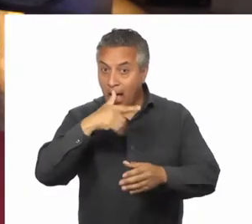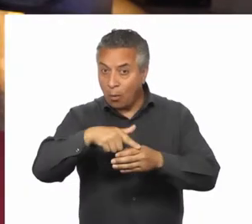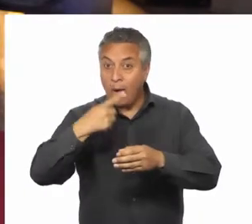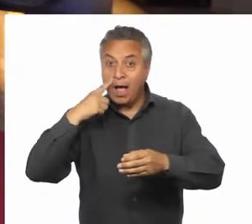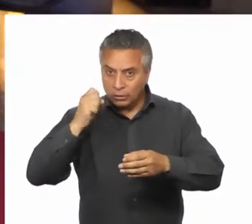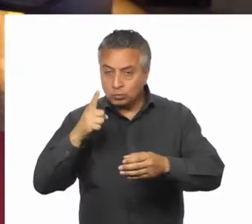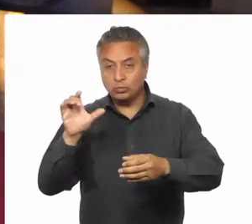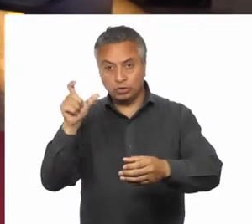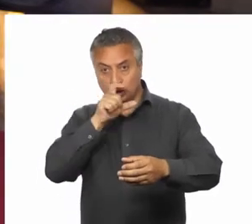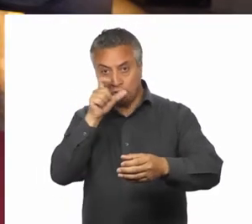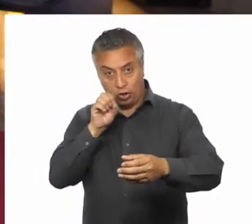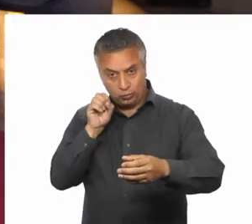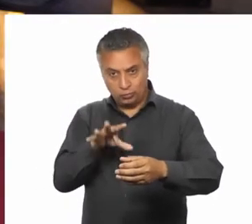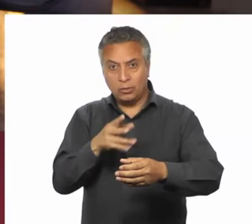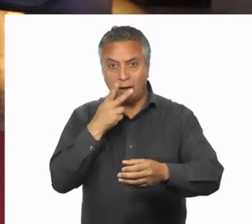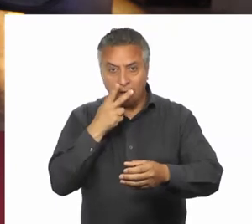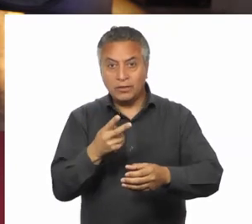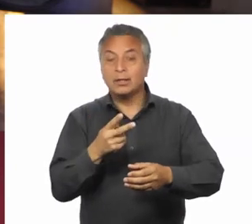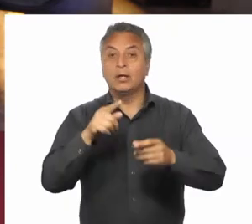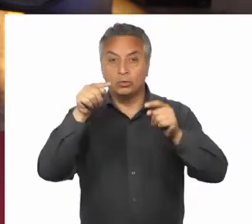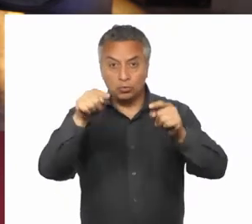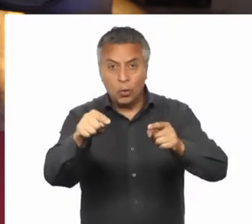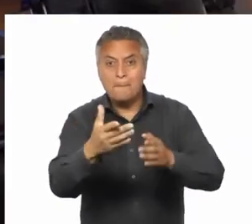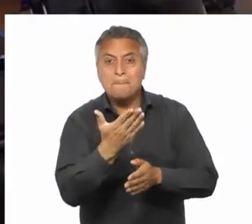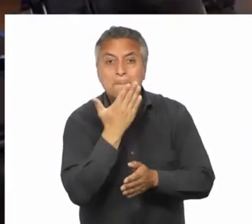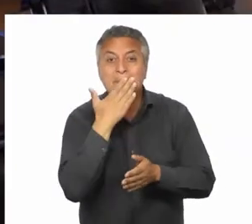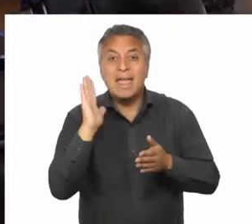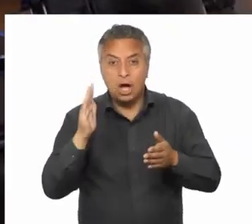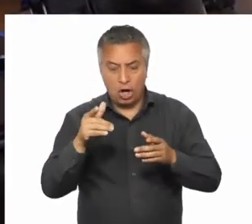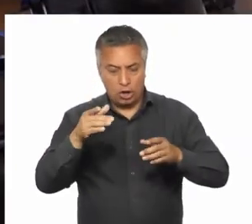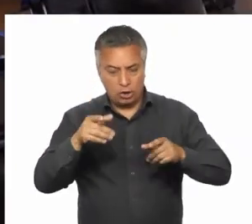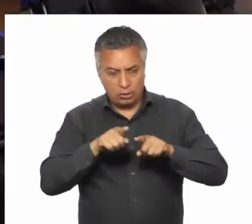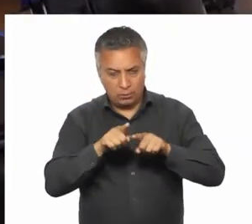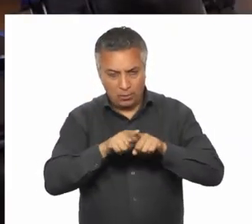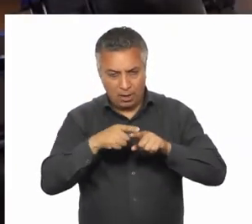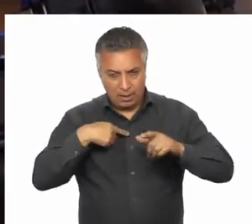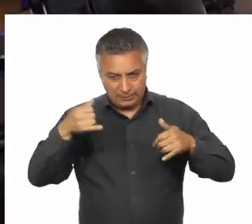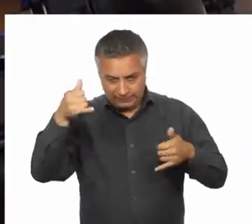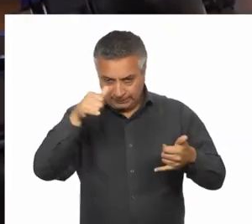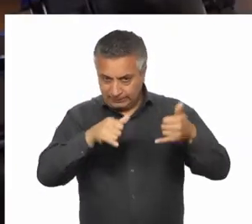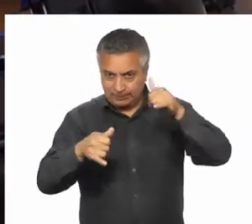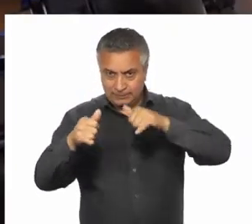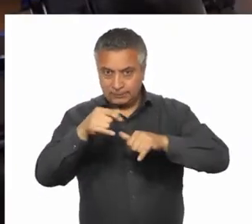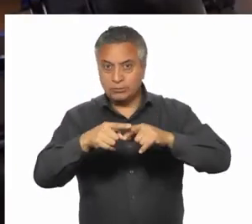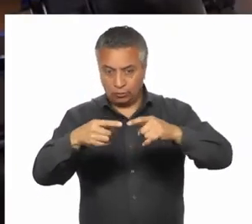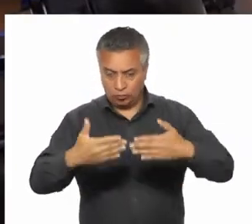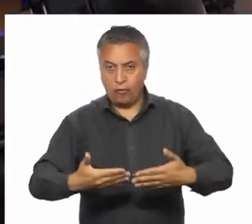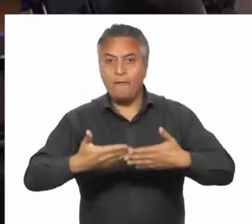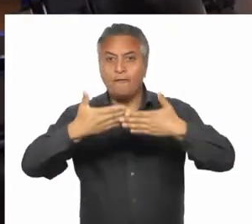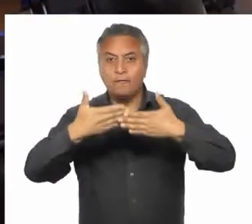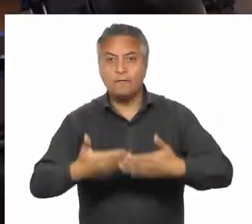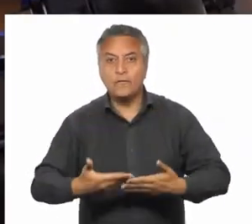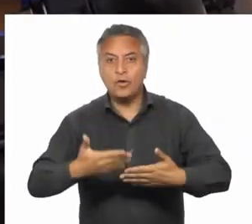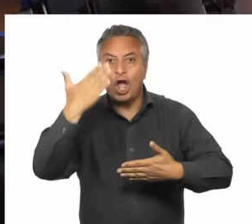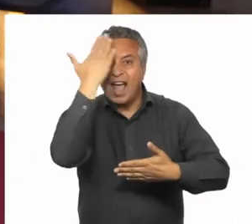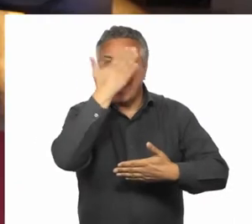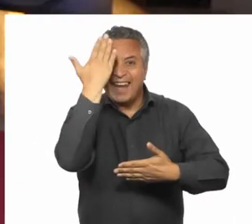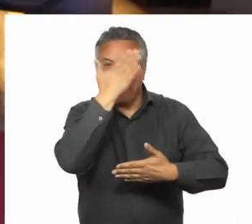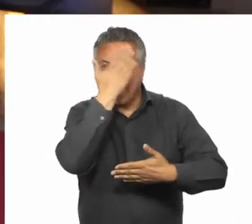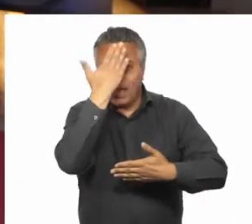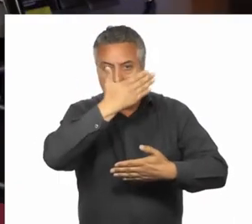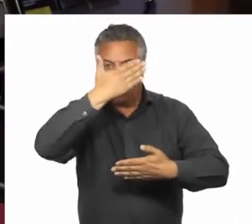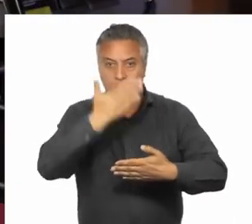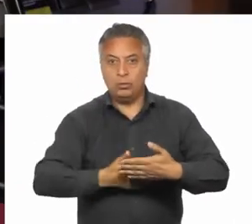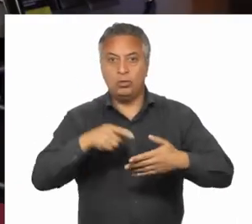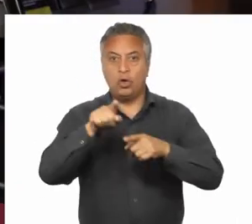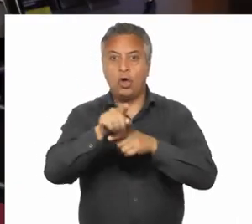Para que resulte de mejor manera este experimento, te sugiero que coloquemos un fondo negro para bloquear cualquier tipo